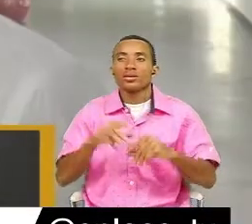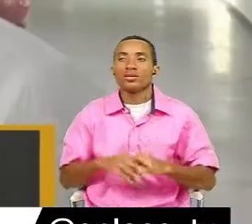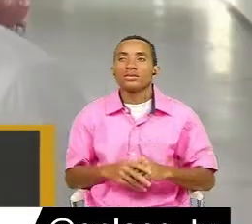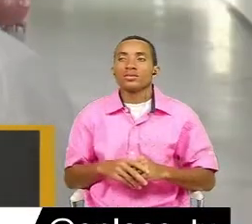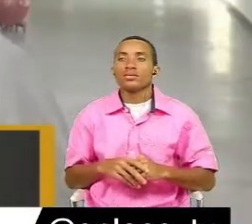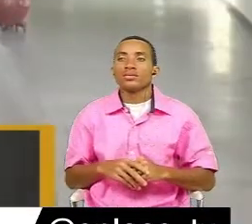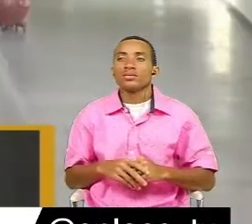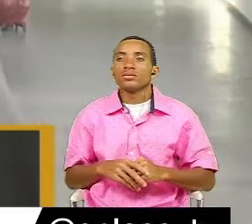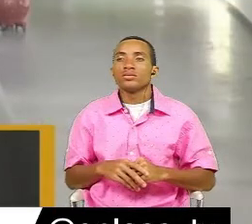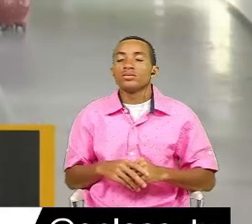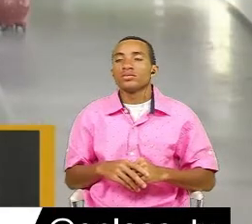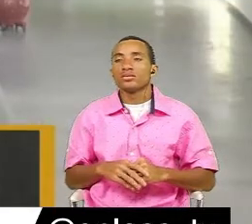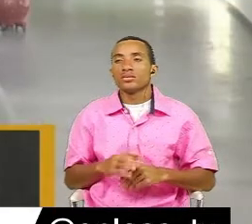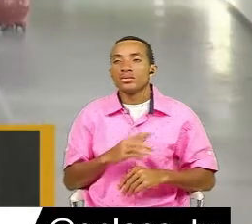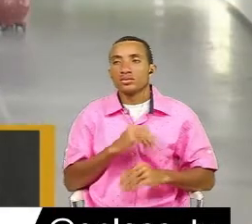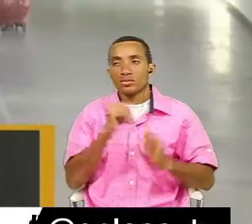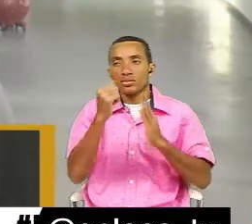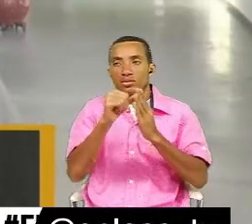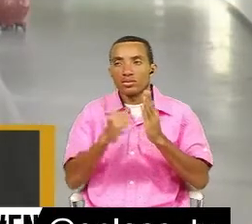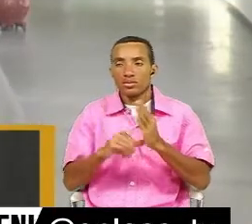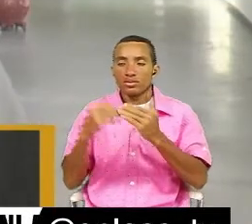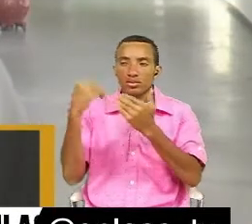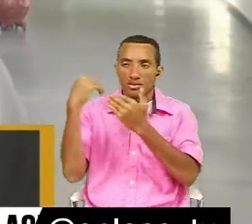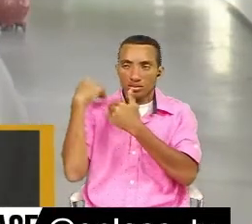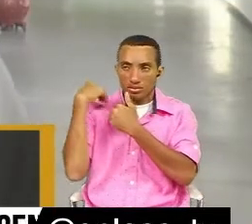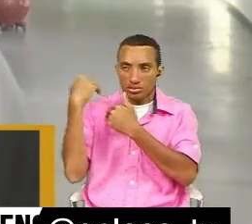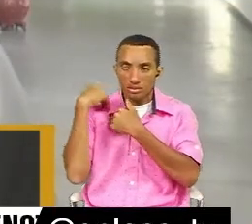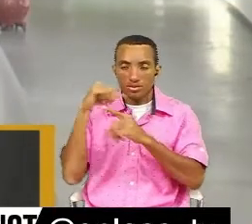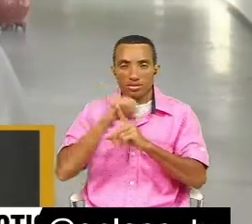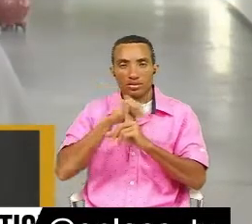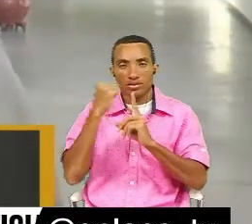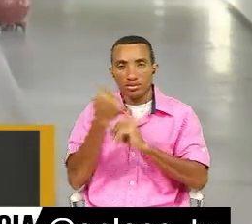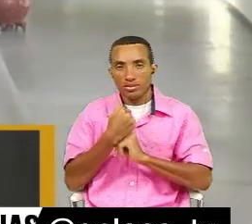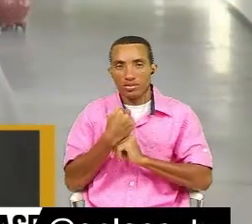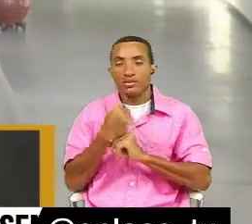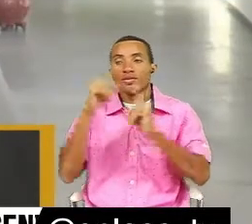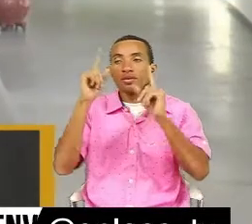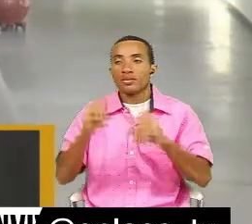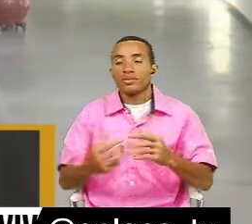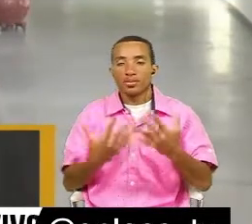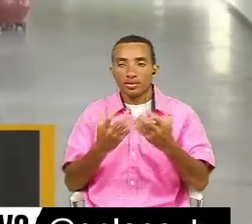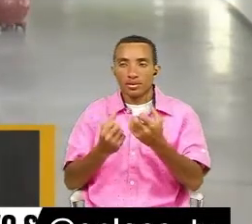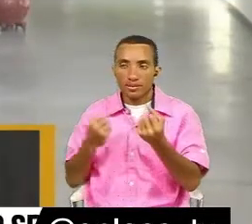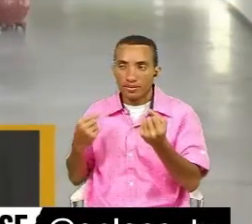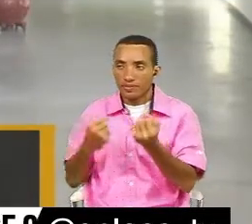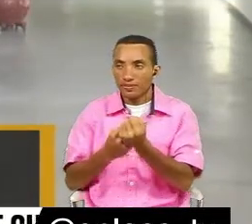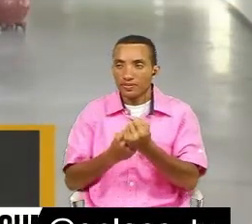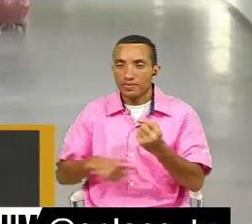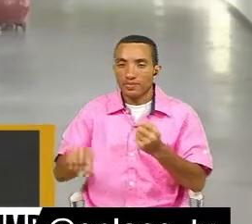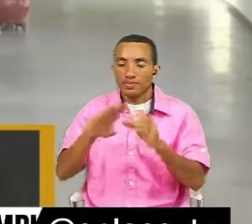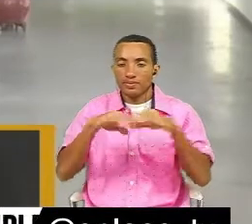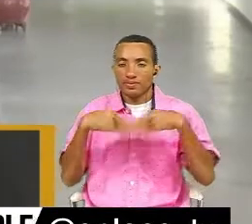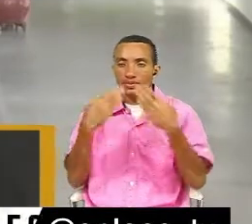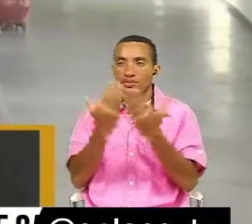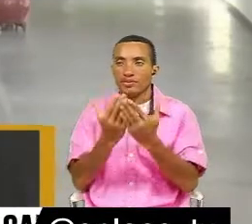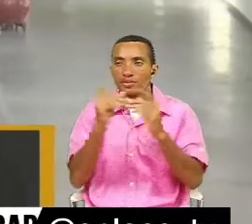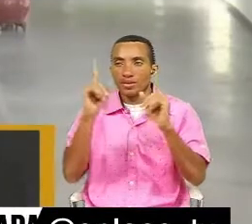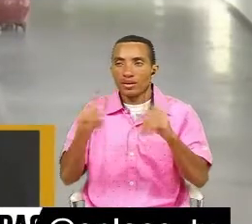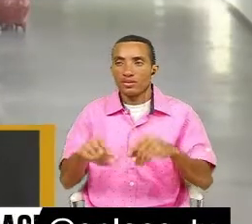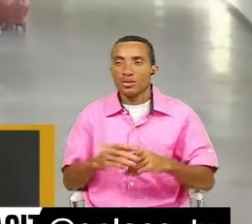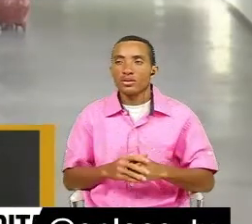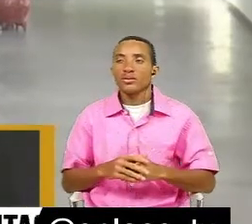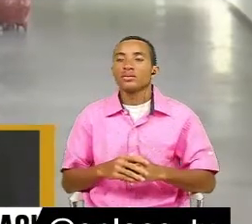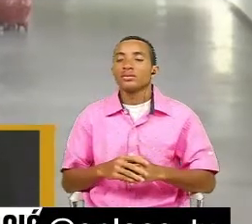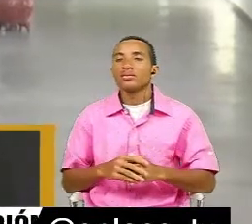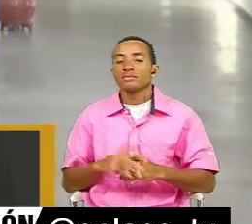de, en medio de nuestro programa de responsabilidad social, la Universidad Industrial de Santander quiere apoyar la comodidad estudiantil y por supuesto que la excelencia académica, y en base